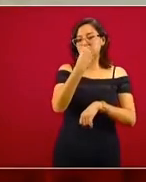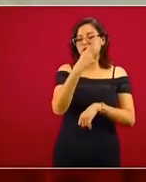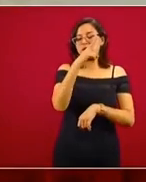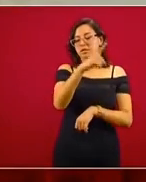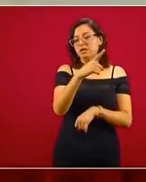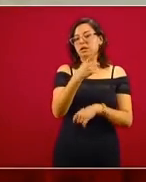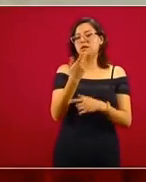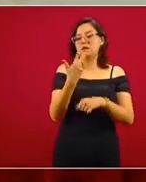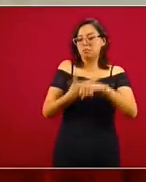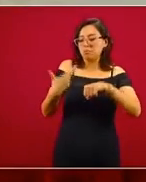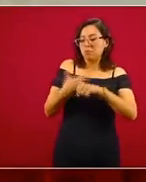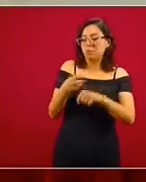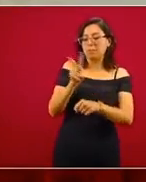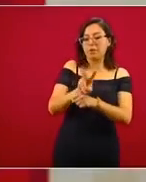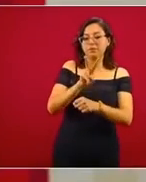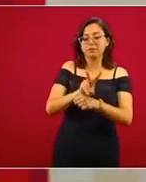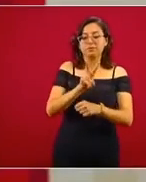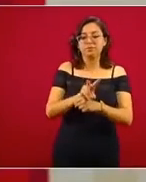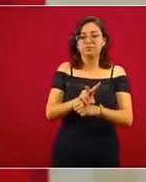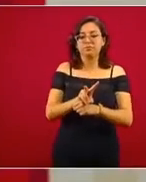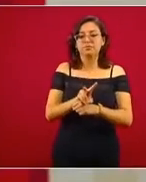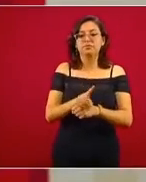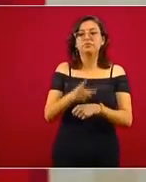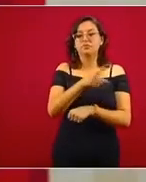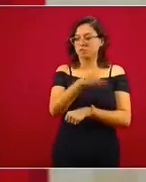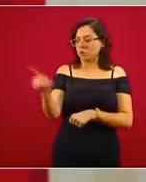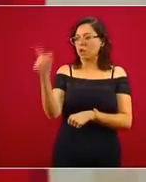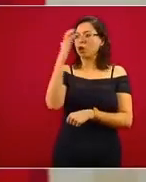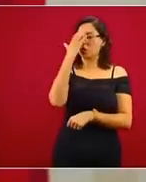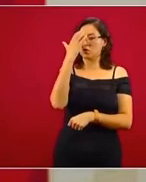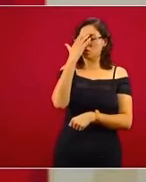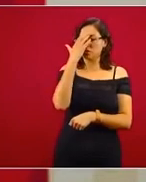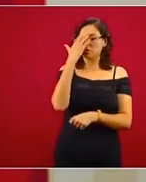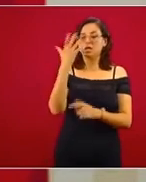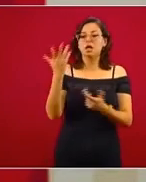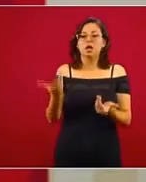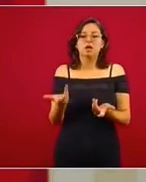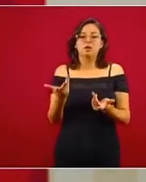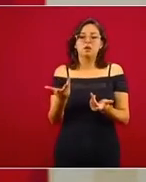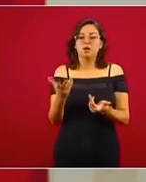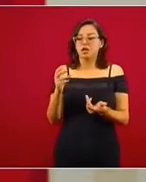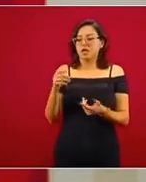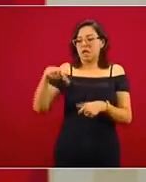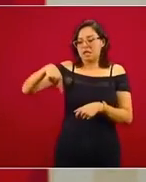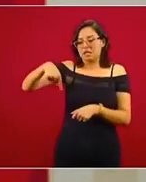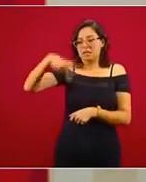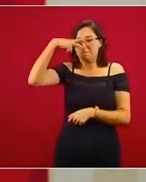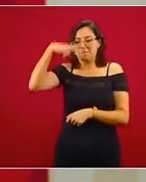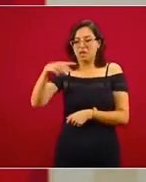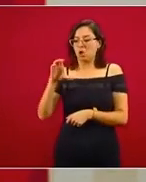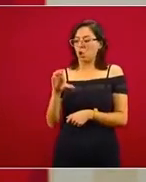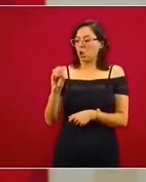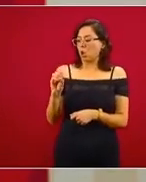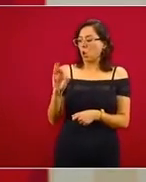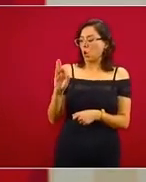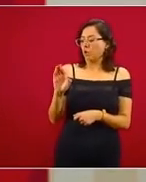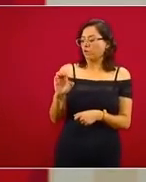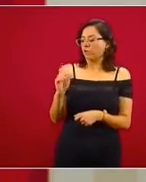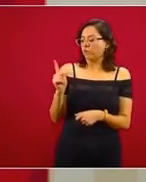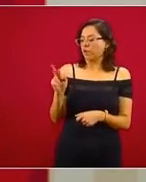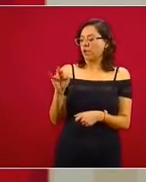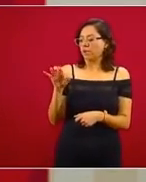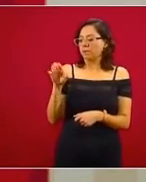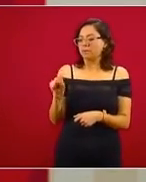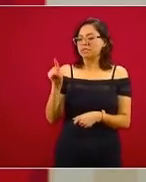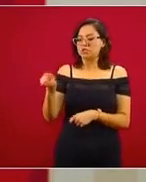la agencia FDA, regulatoria, aquí para the referencia de la Food ciudadanía and Drug mexicana, es la Administration. equivalente a COFEPRIS en For México. reference COFEPRIS es la to Comisión Mexicans